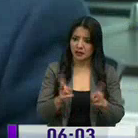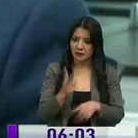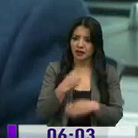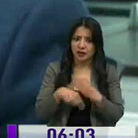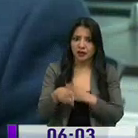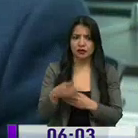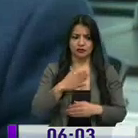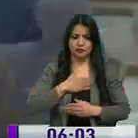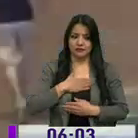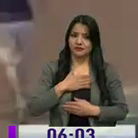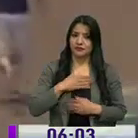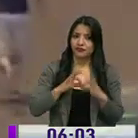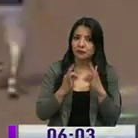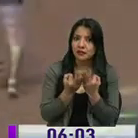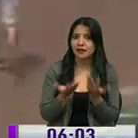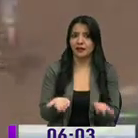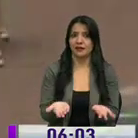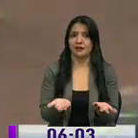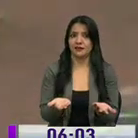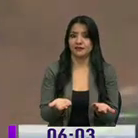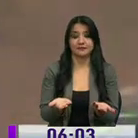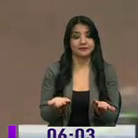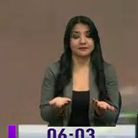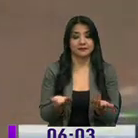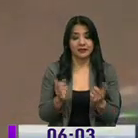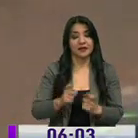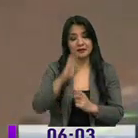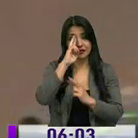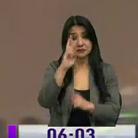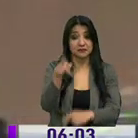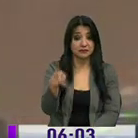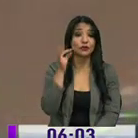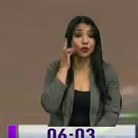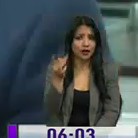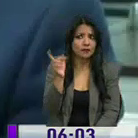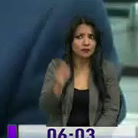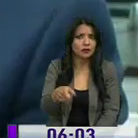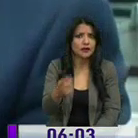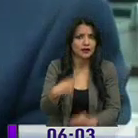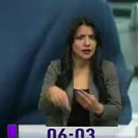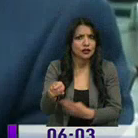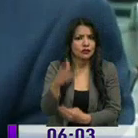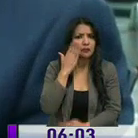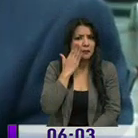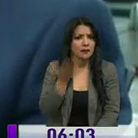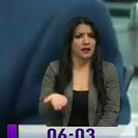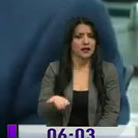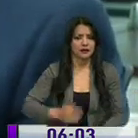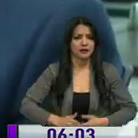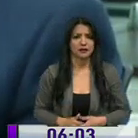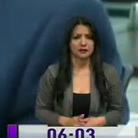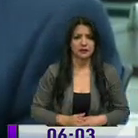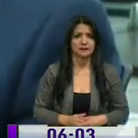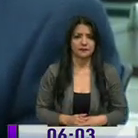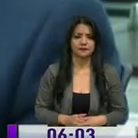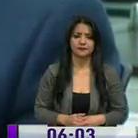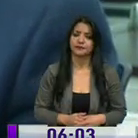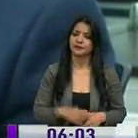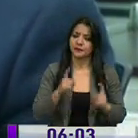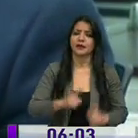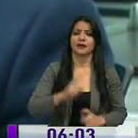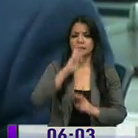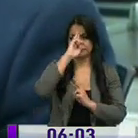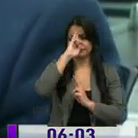hijos, somos hermanos, son madres, y lógicamente también merecemos ese